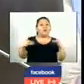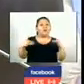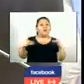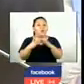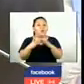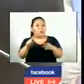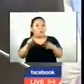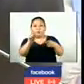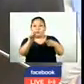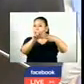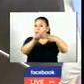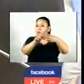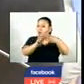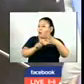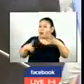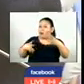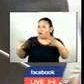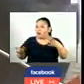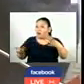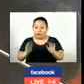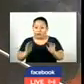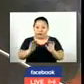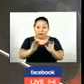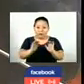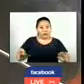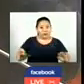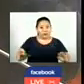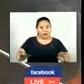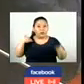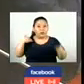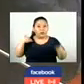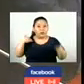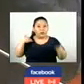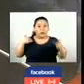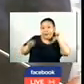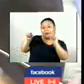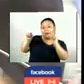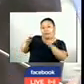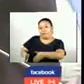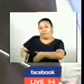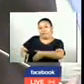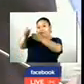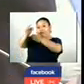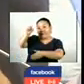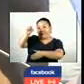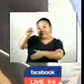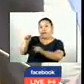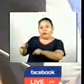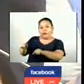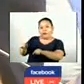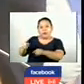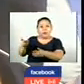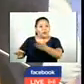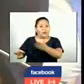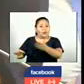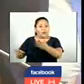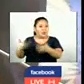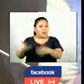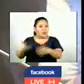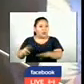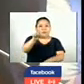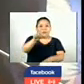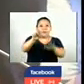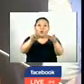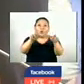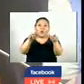otros factores. ¿Qué hacer? Tenemos niños o niñas institucionalizados, muchos de ellos que seguramente cumplirán 18